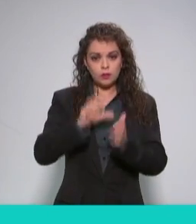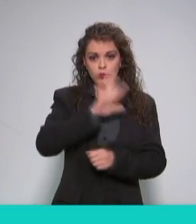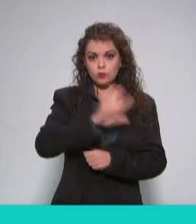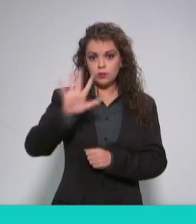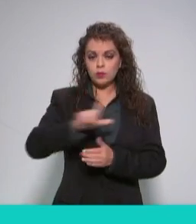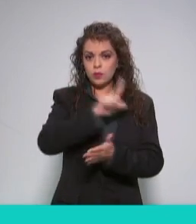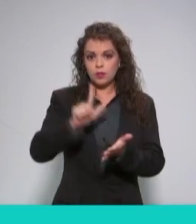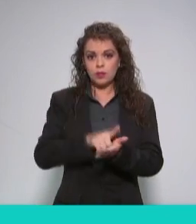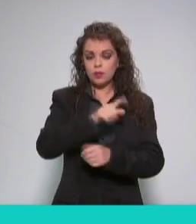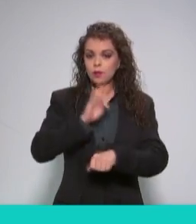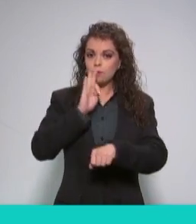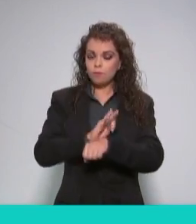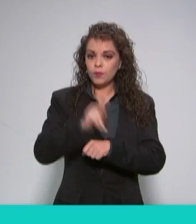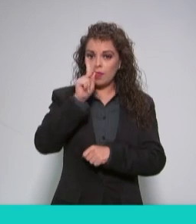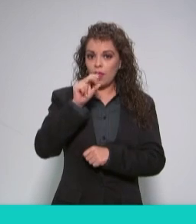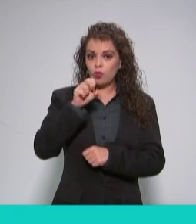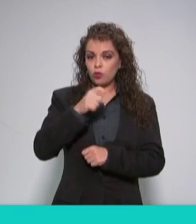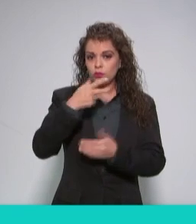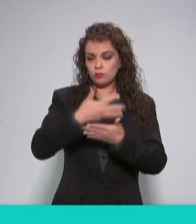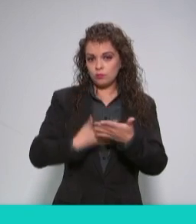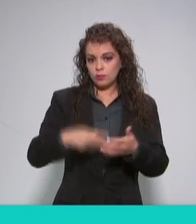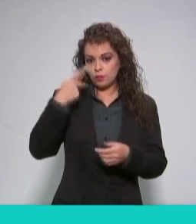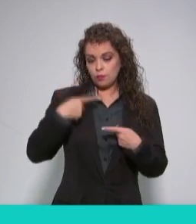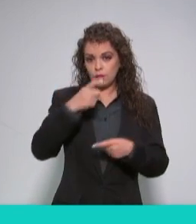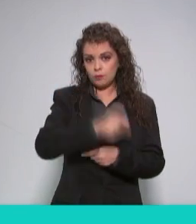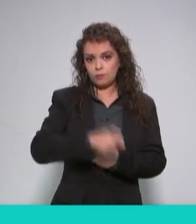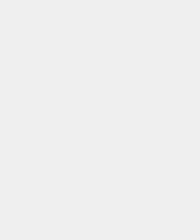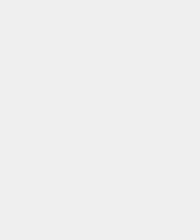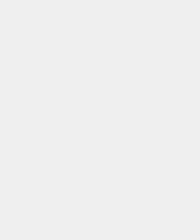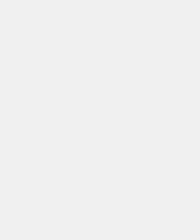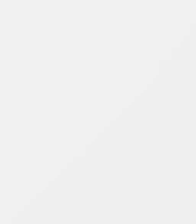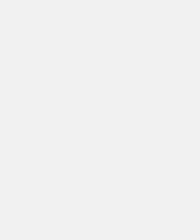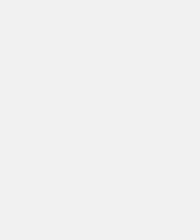la Ley General de Protección de Datos Personales en posesión de sujetos obligados.